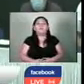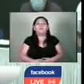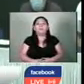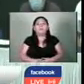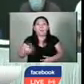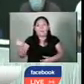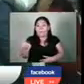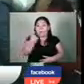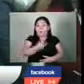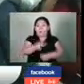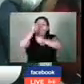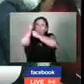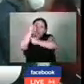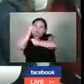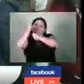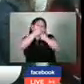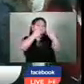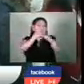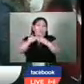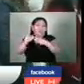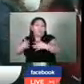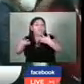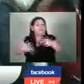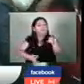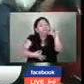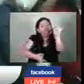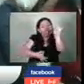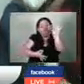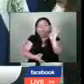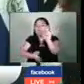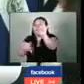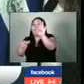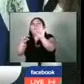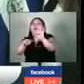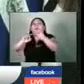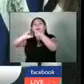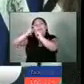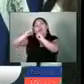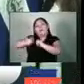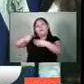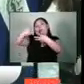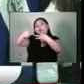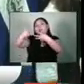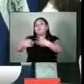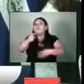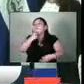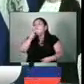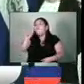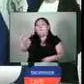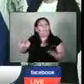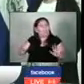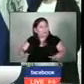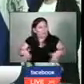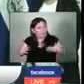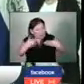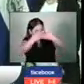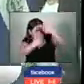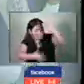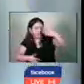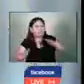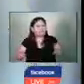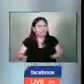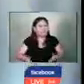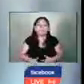Sindicalistas de diversos sectores entregan al gobierno una propuesta de reforma al sistema de pensiones. Entérese qué contempla.